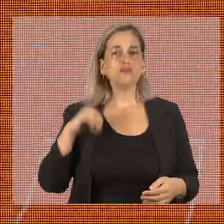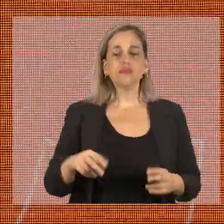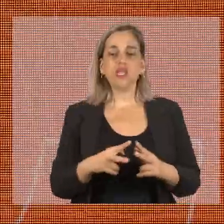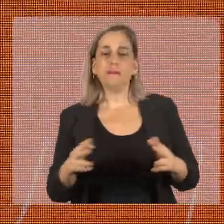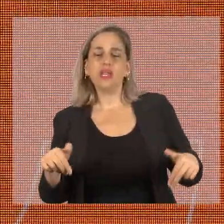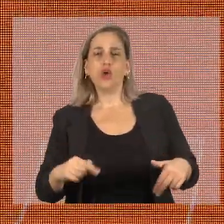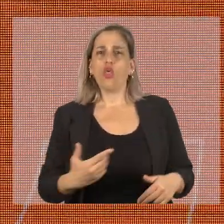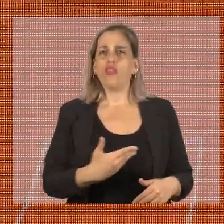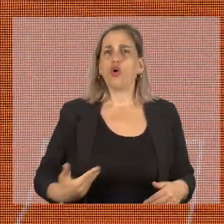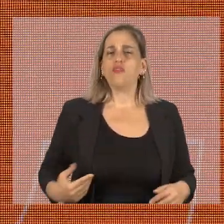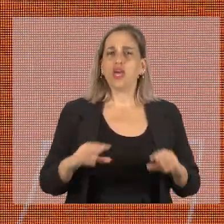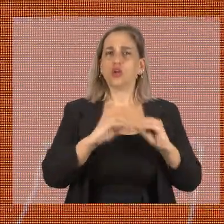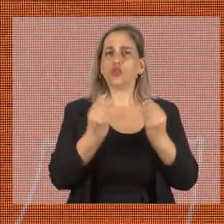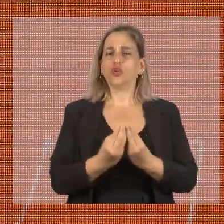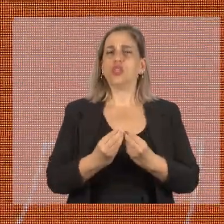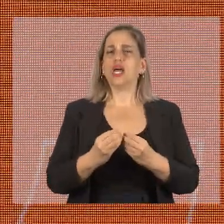En este periodo de gobierno se crearon